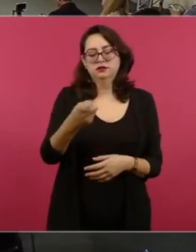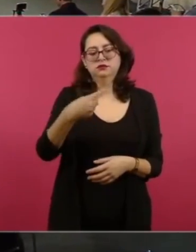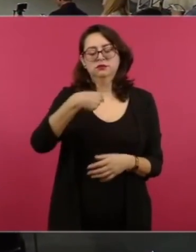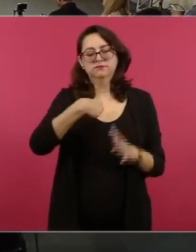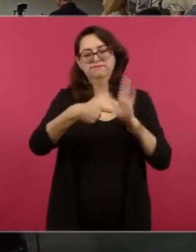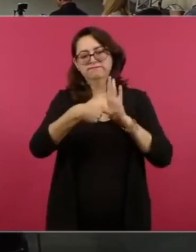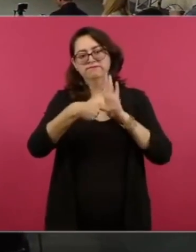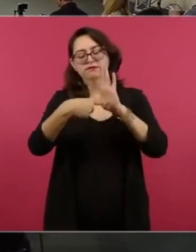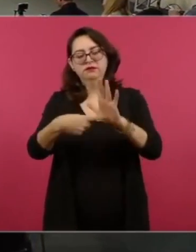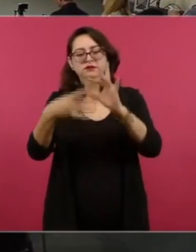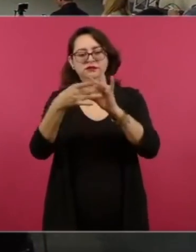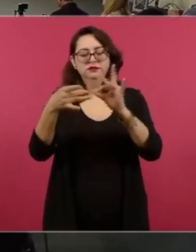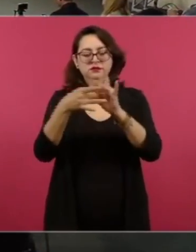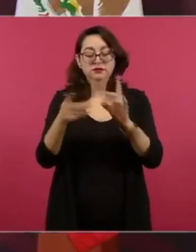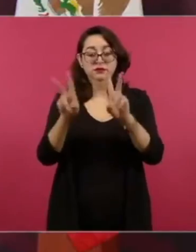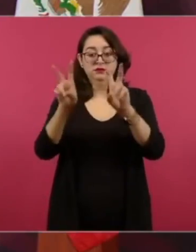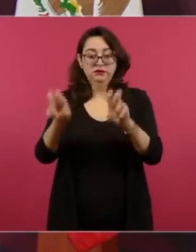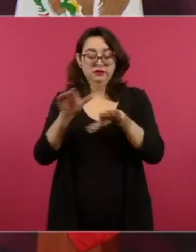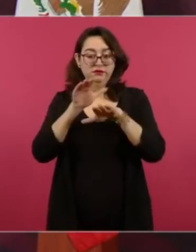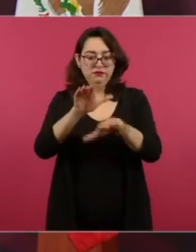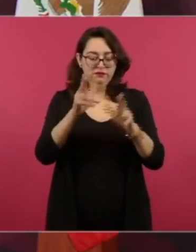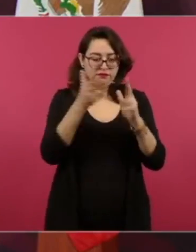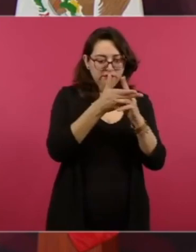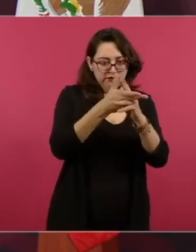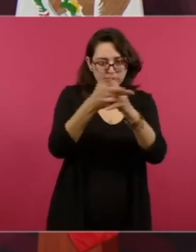letalidad. Pero si vemos